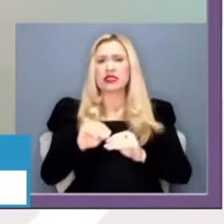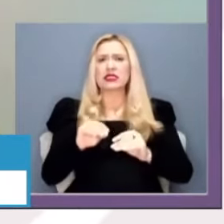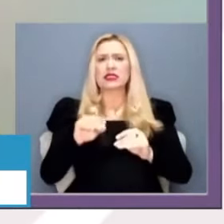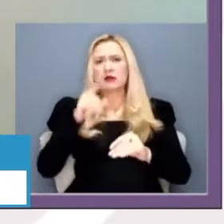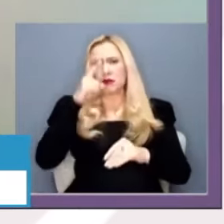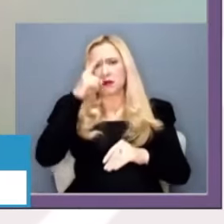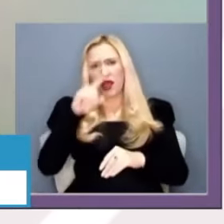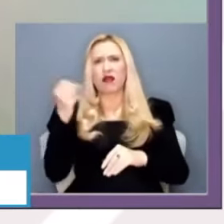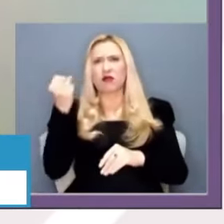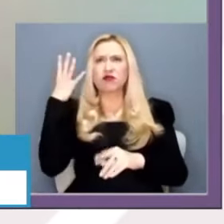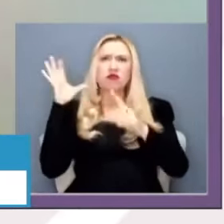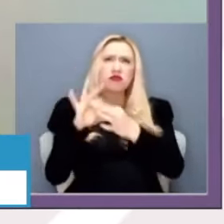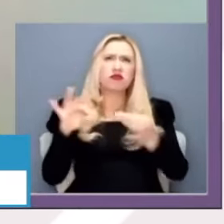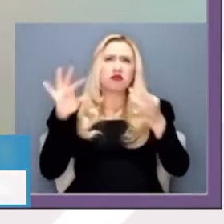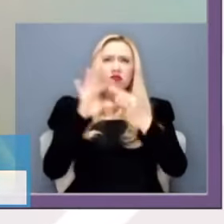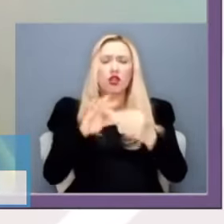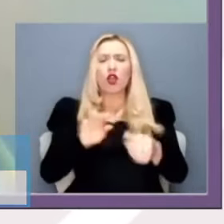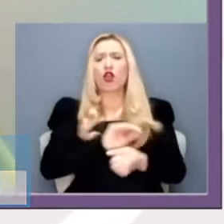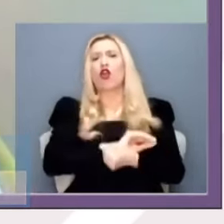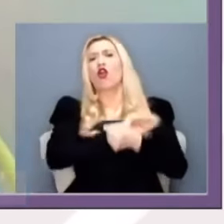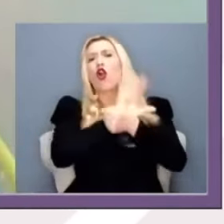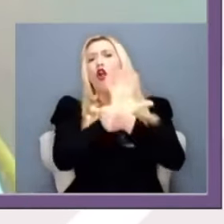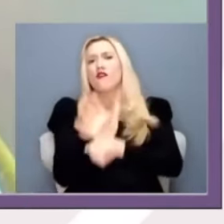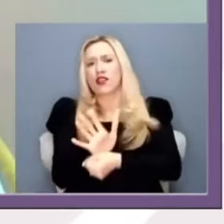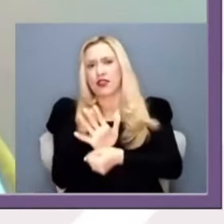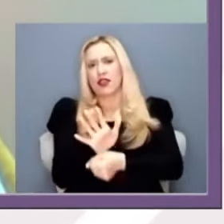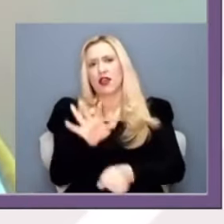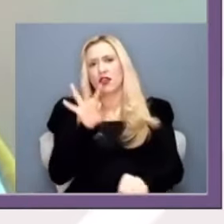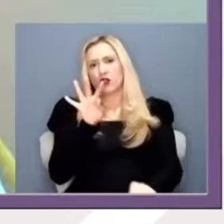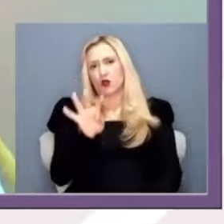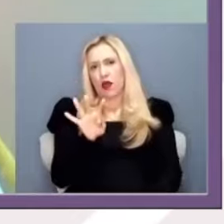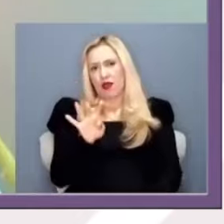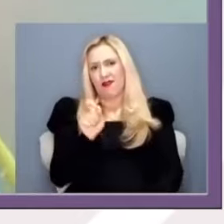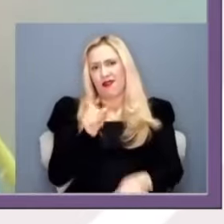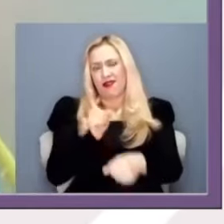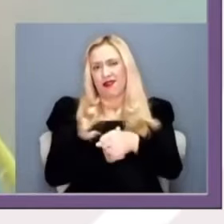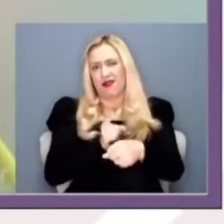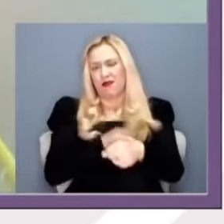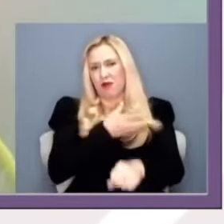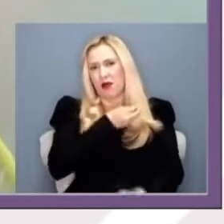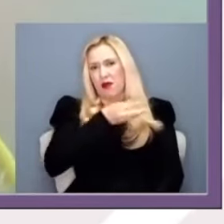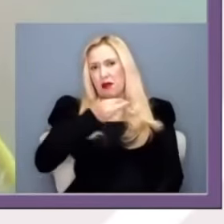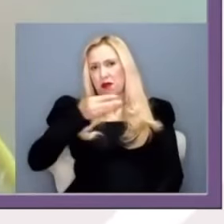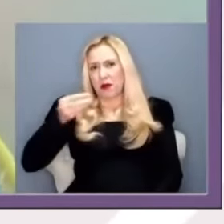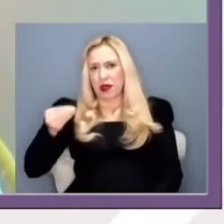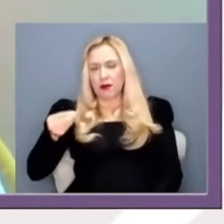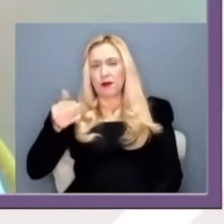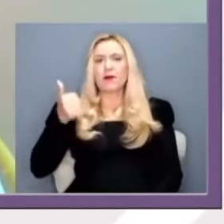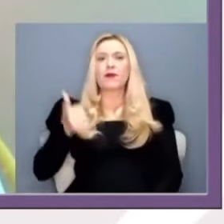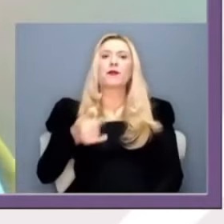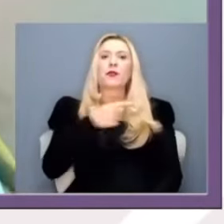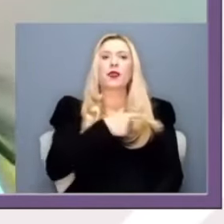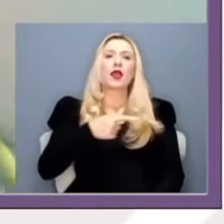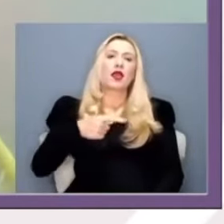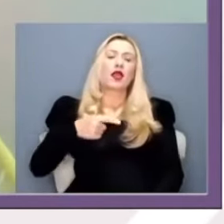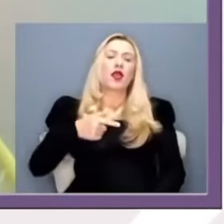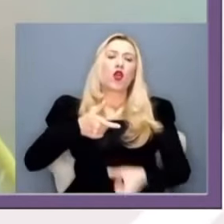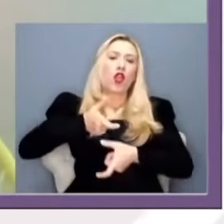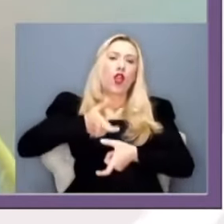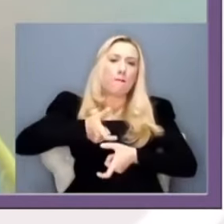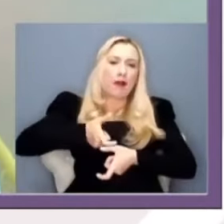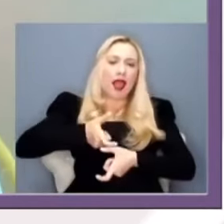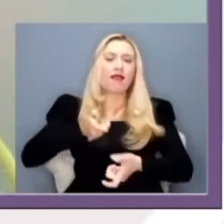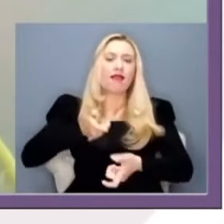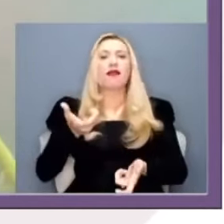los impactos diferenciados de la COVID. Organizaciones civiles en todo el país y también teniendo como observadores el CONAPRED, UNODC,